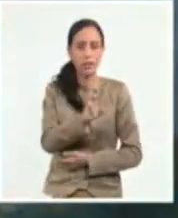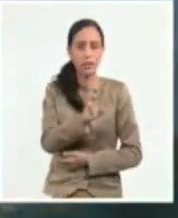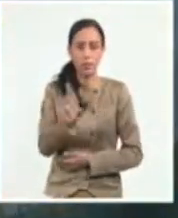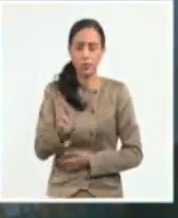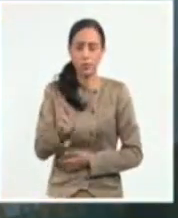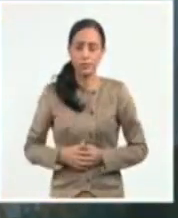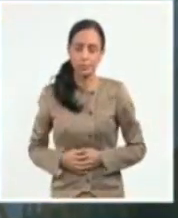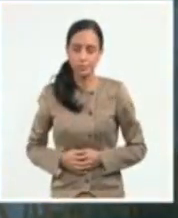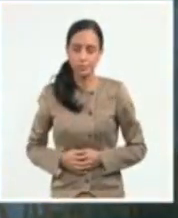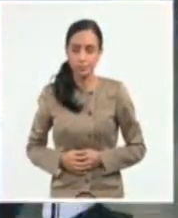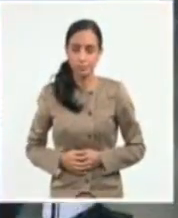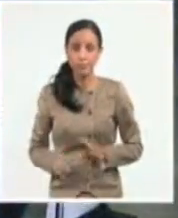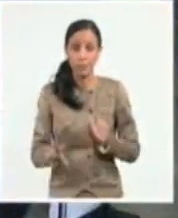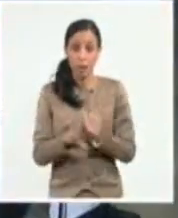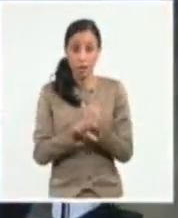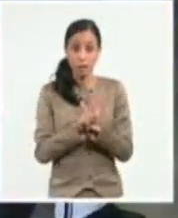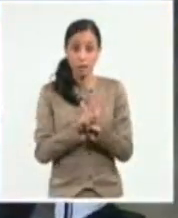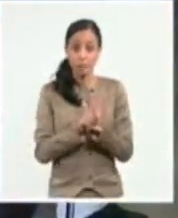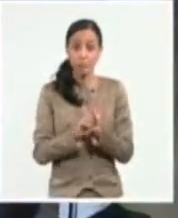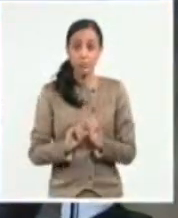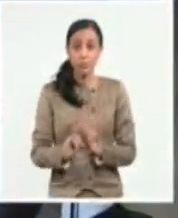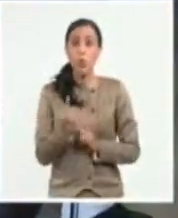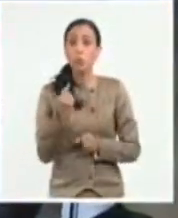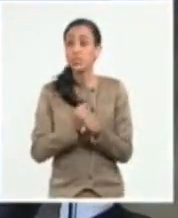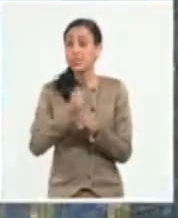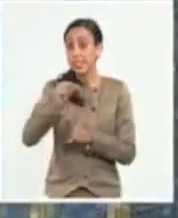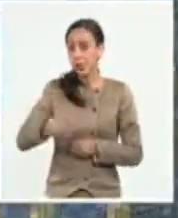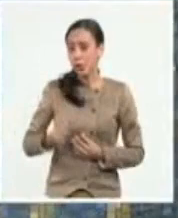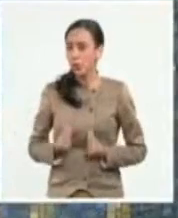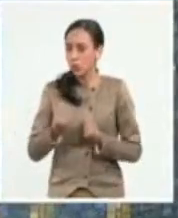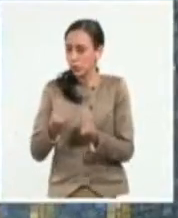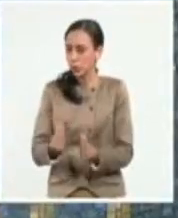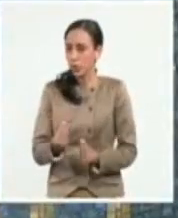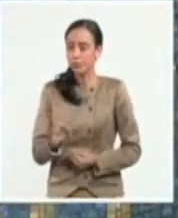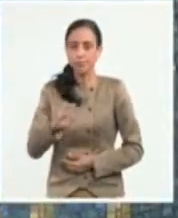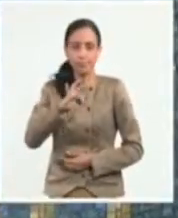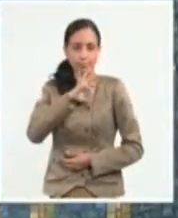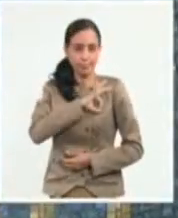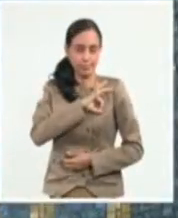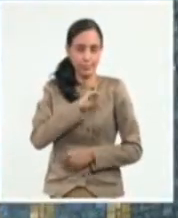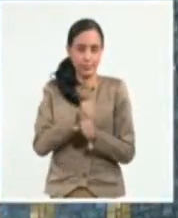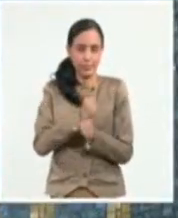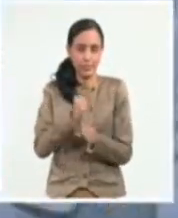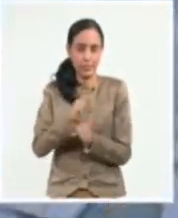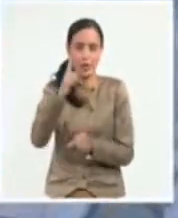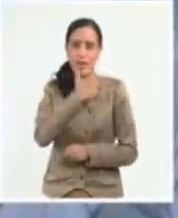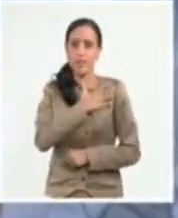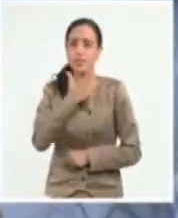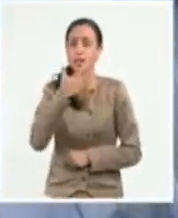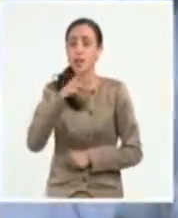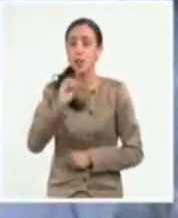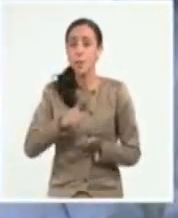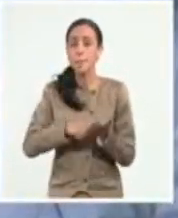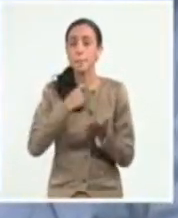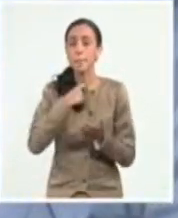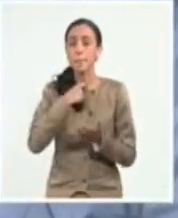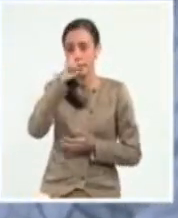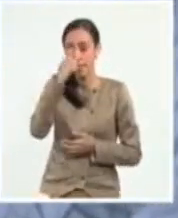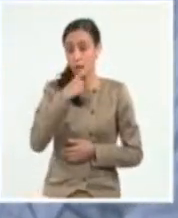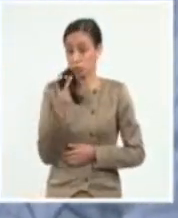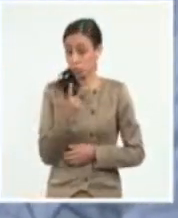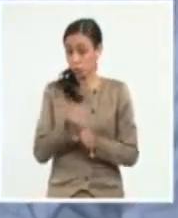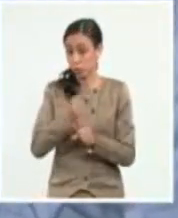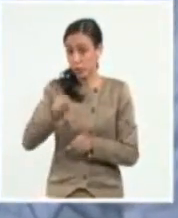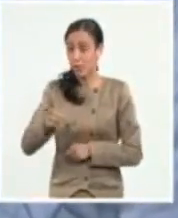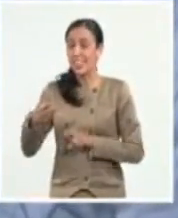decreto presidencial un trabajador recibió la orden lázaro peña de segundo grado 2 la de tercer